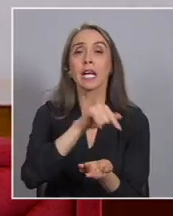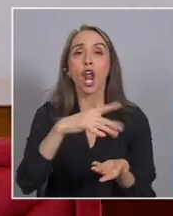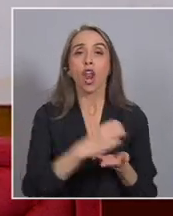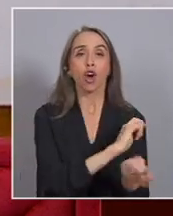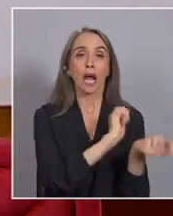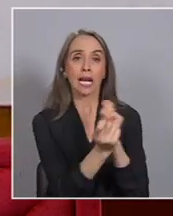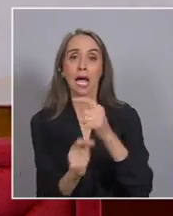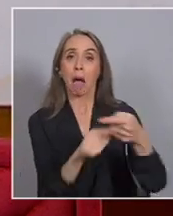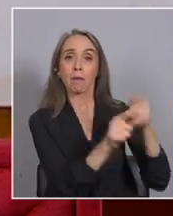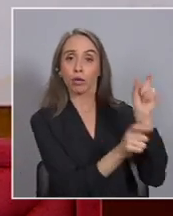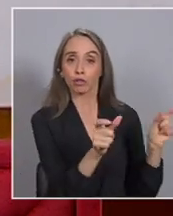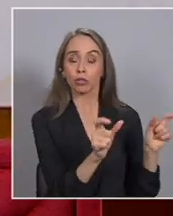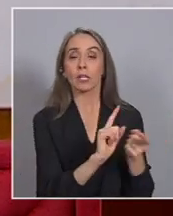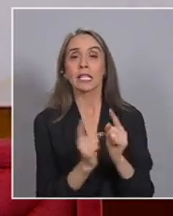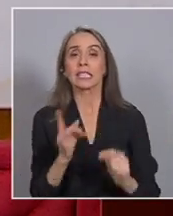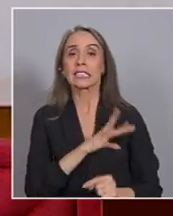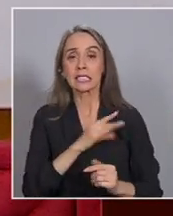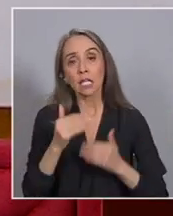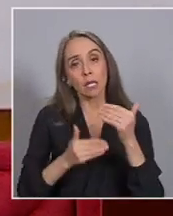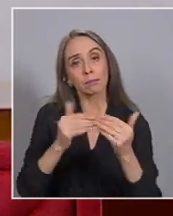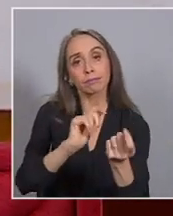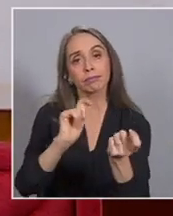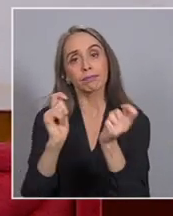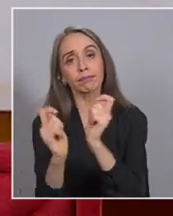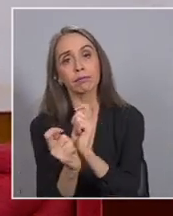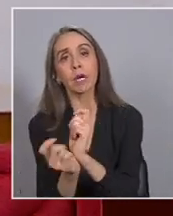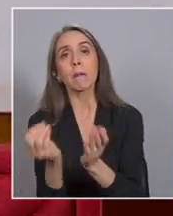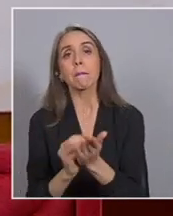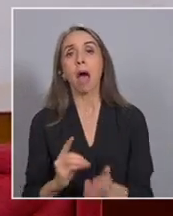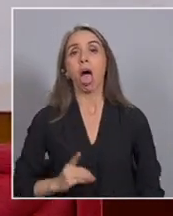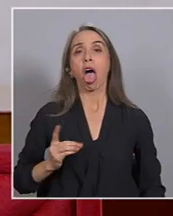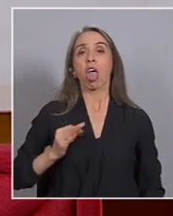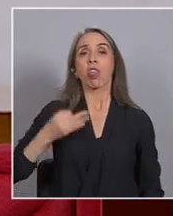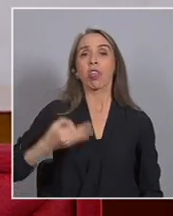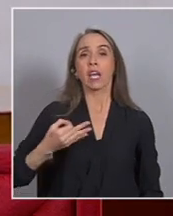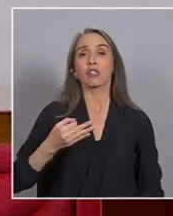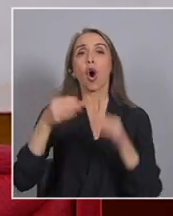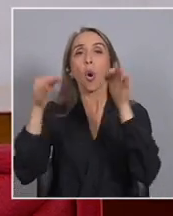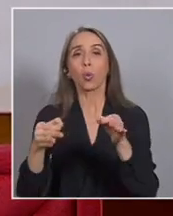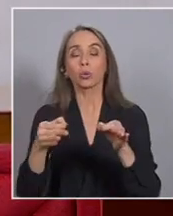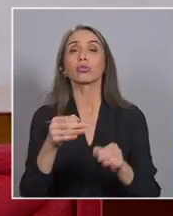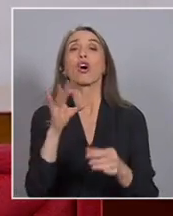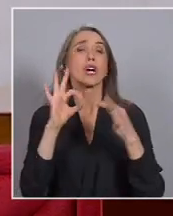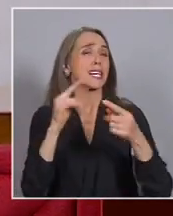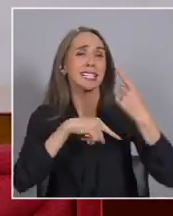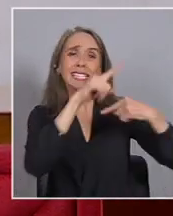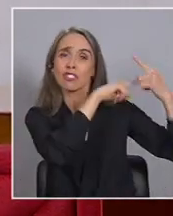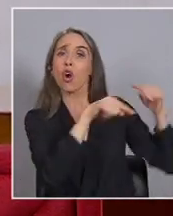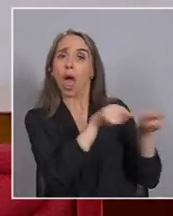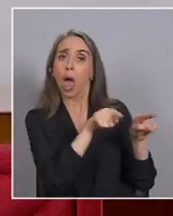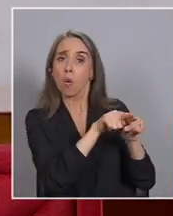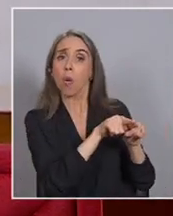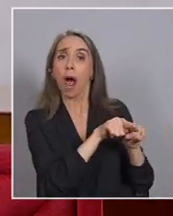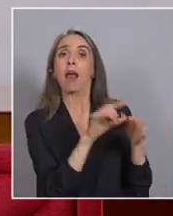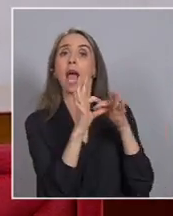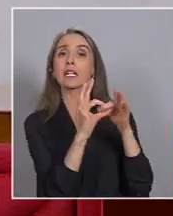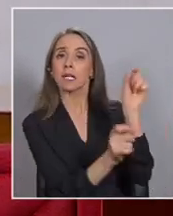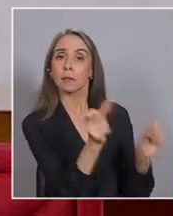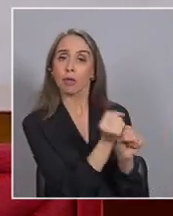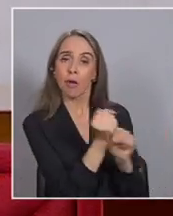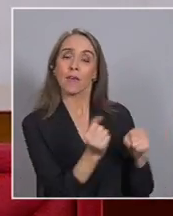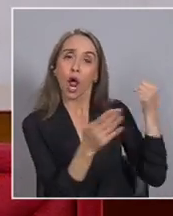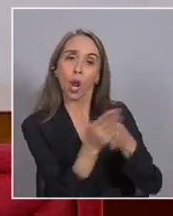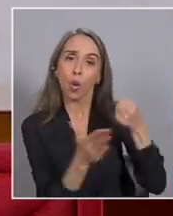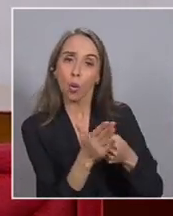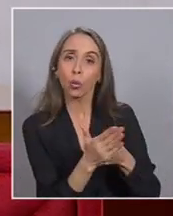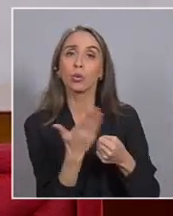para construir un Chile más digno y justo, y así ha sido siempre, históricamente. Son las luchas de los trabajadores los que han hecho avanzar en